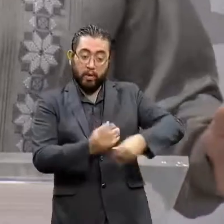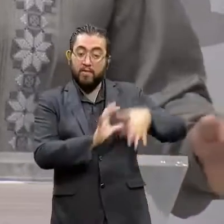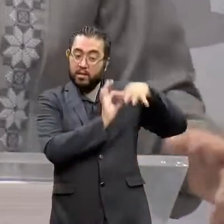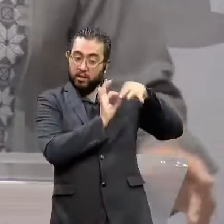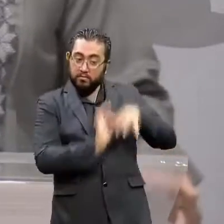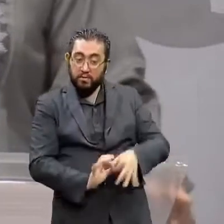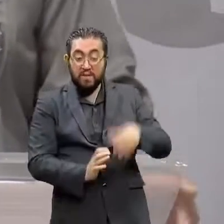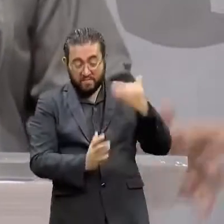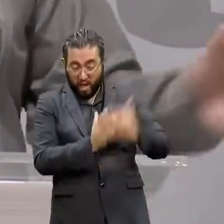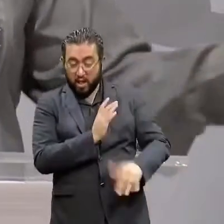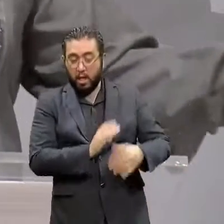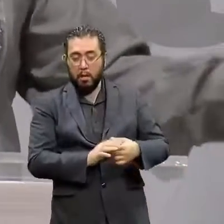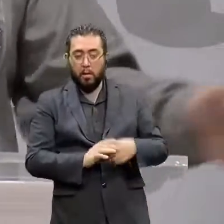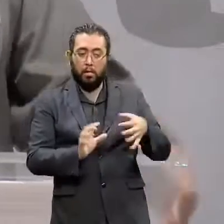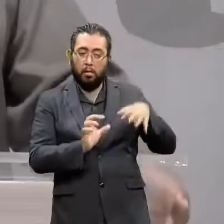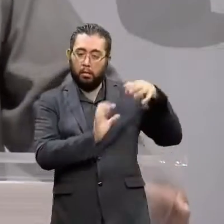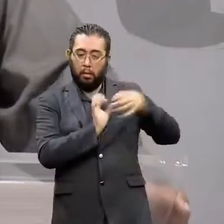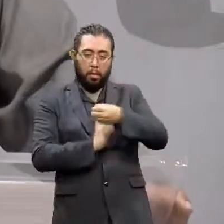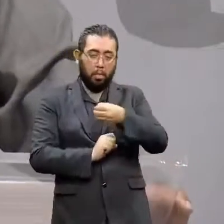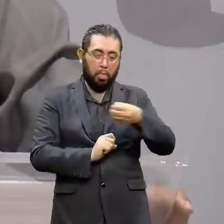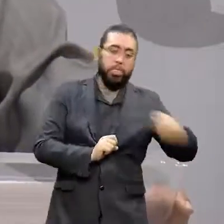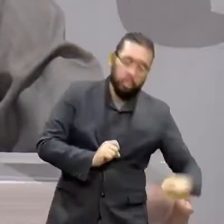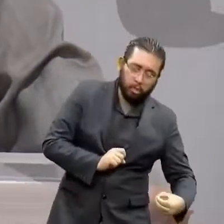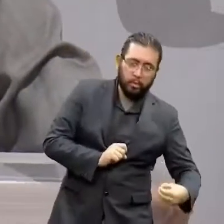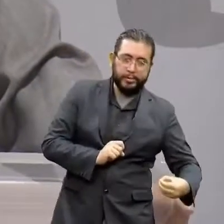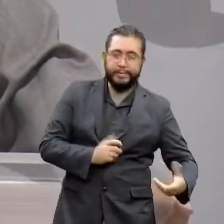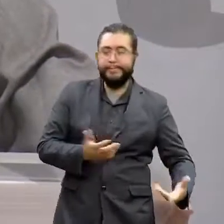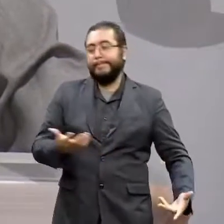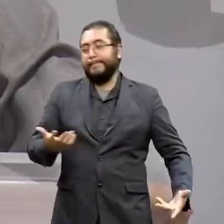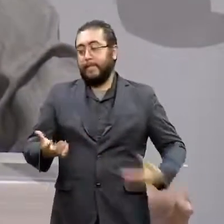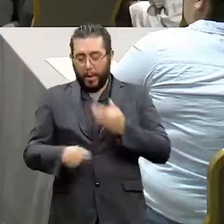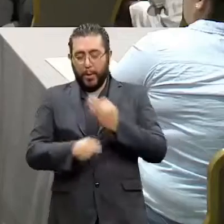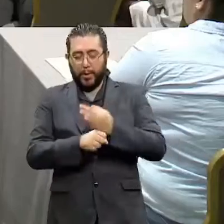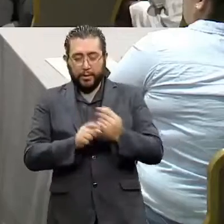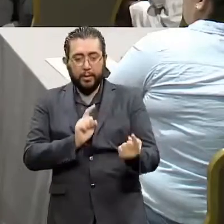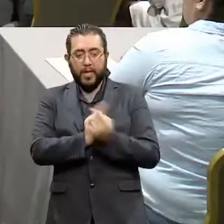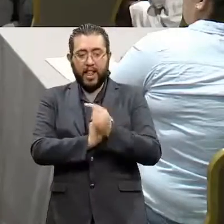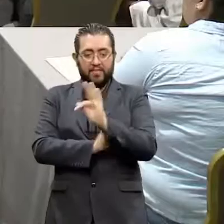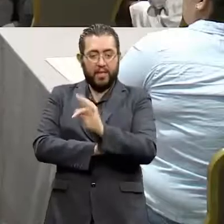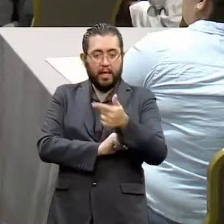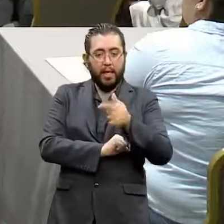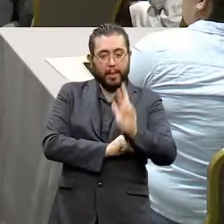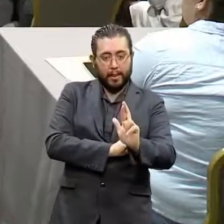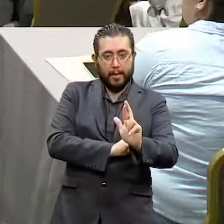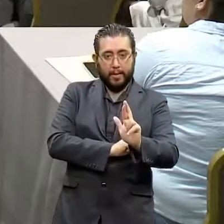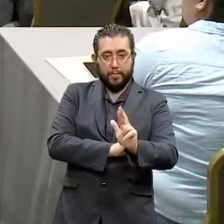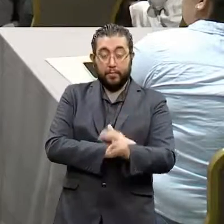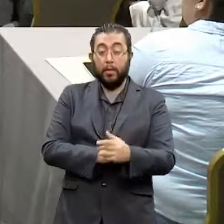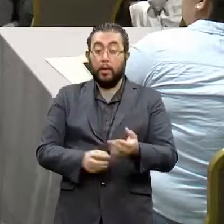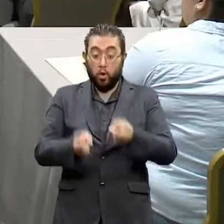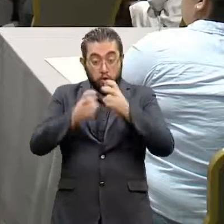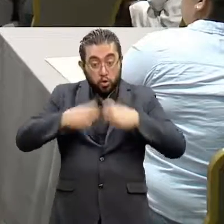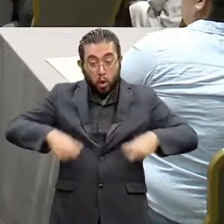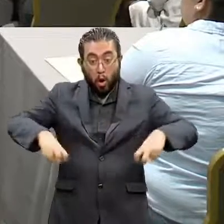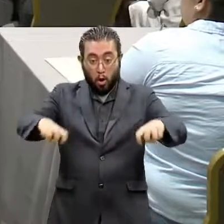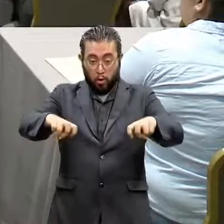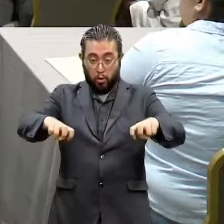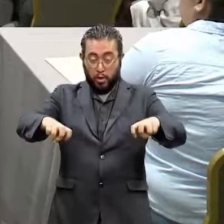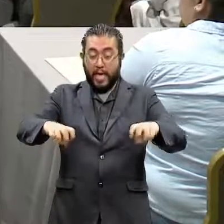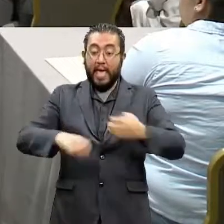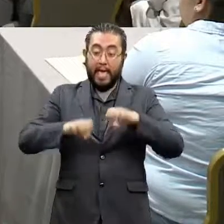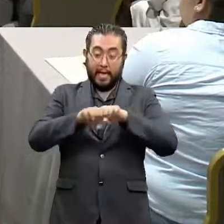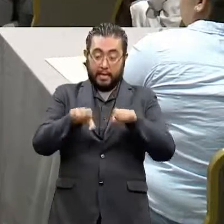encontrarnos hoy reunidos con la señora fiscal General de Justicia del Estado con el equipo del gobierno de Sinaloa El señor